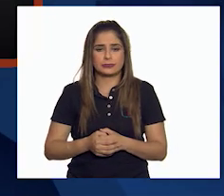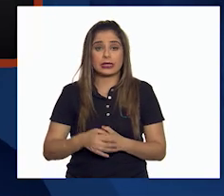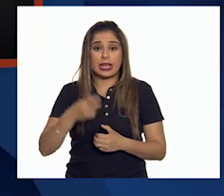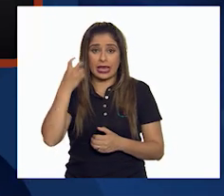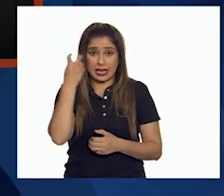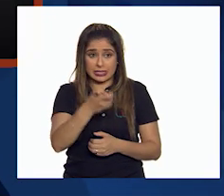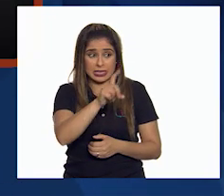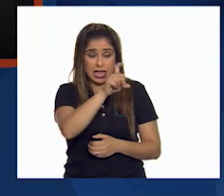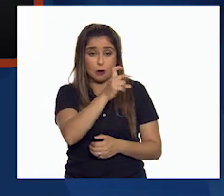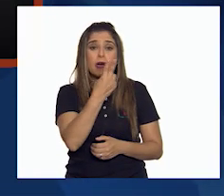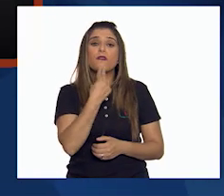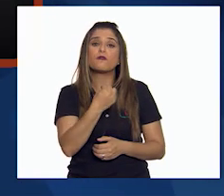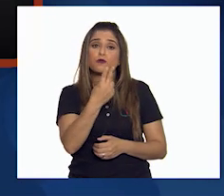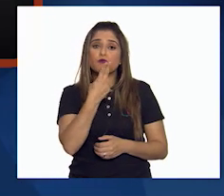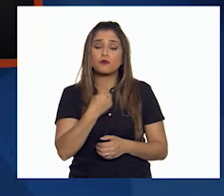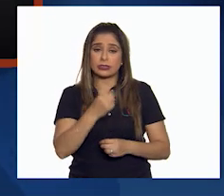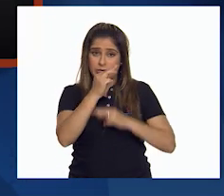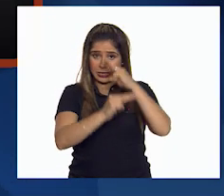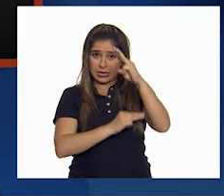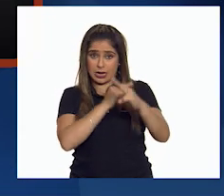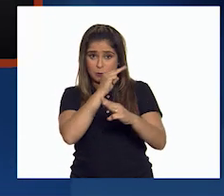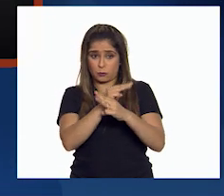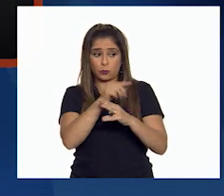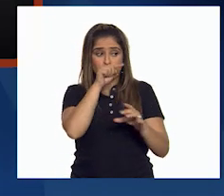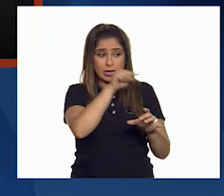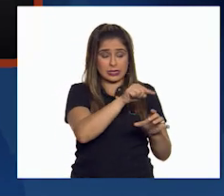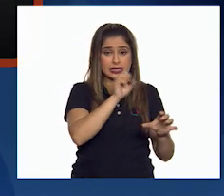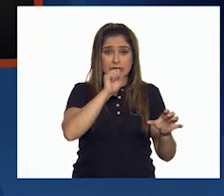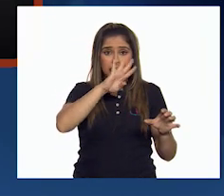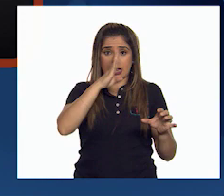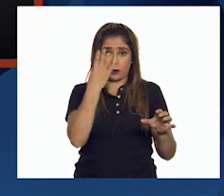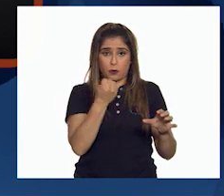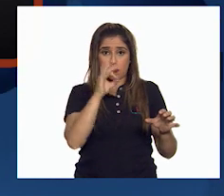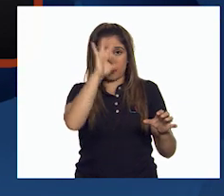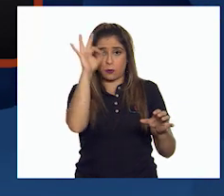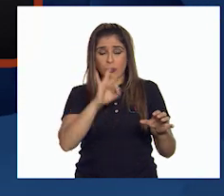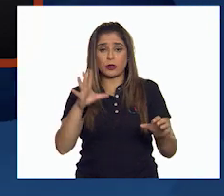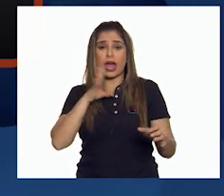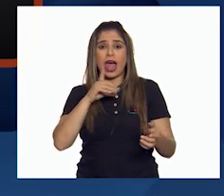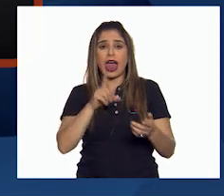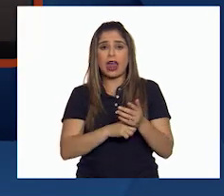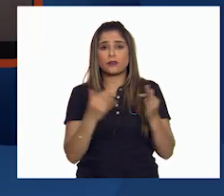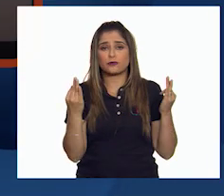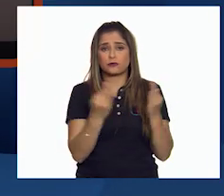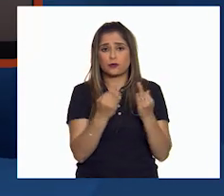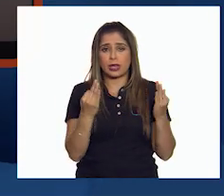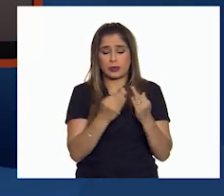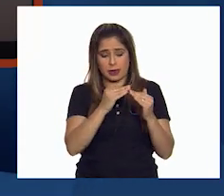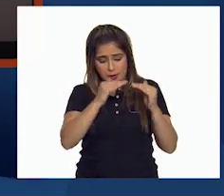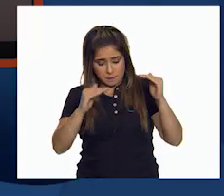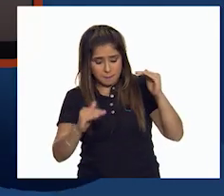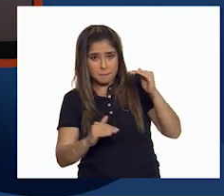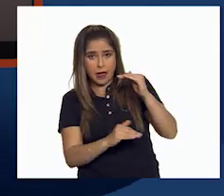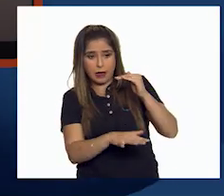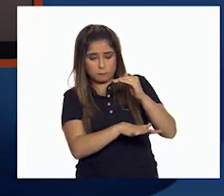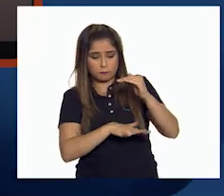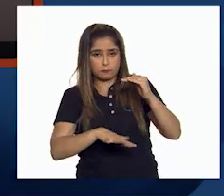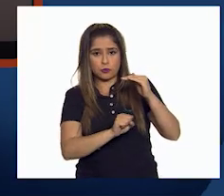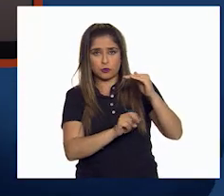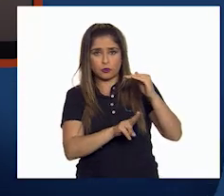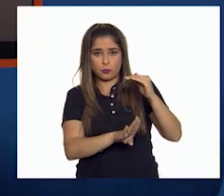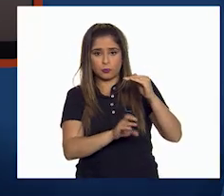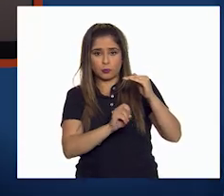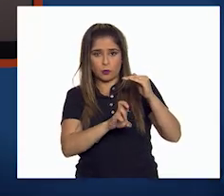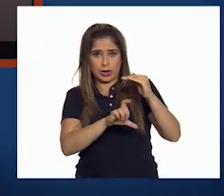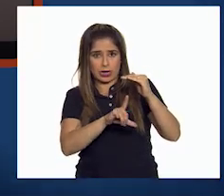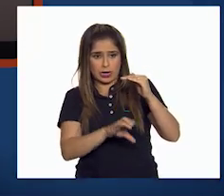De esta agua dulce que hay en el planeta, el 69% está congelada y en la humedad del suelo. El 31% se